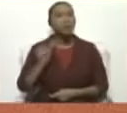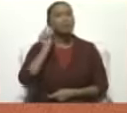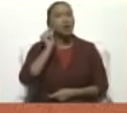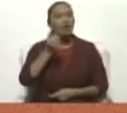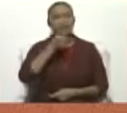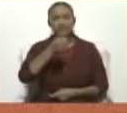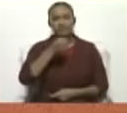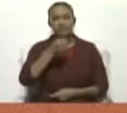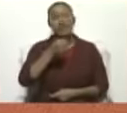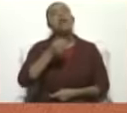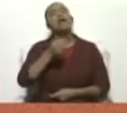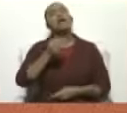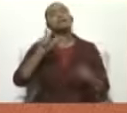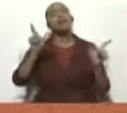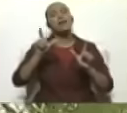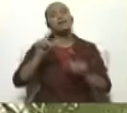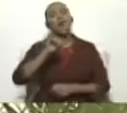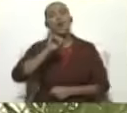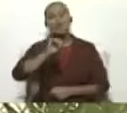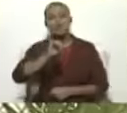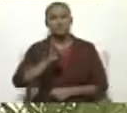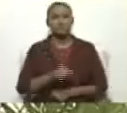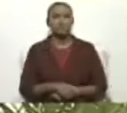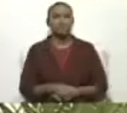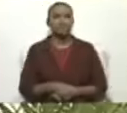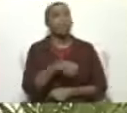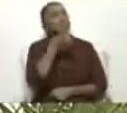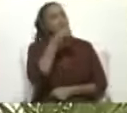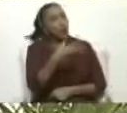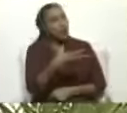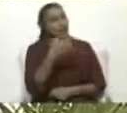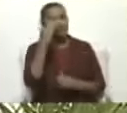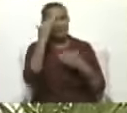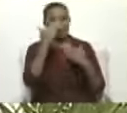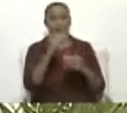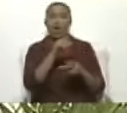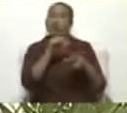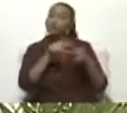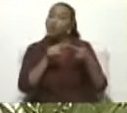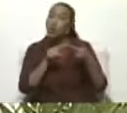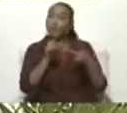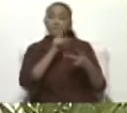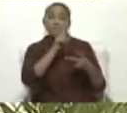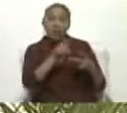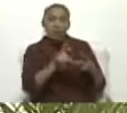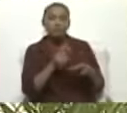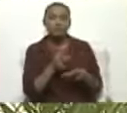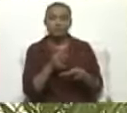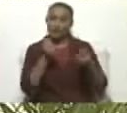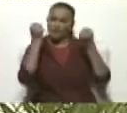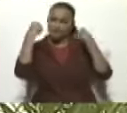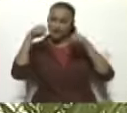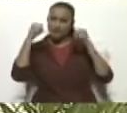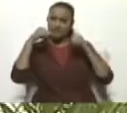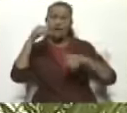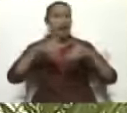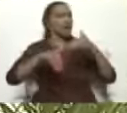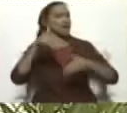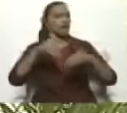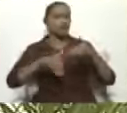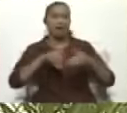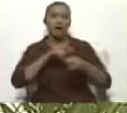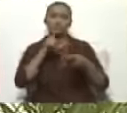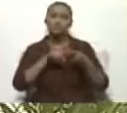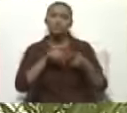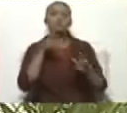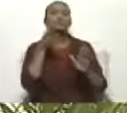I. Hola, buenas, saludos. Buenas. Dos preguntas. En el simulacro electoral participaron